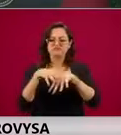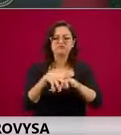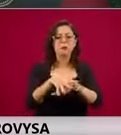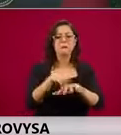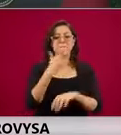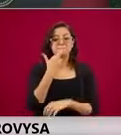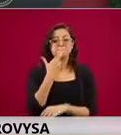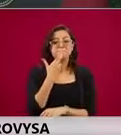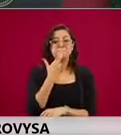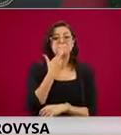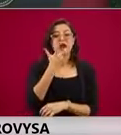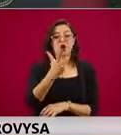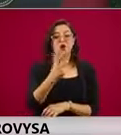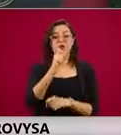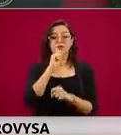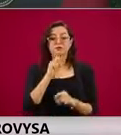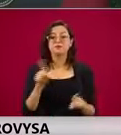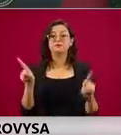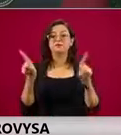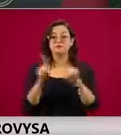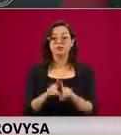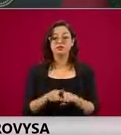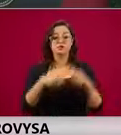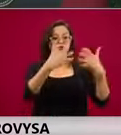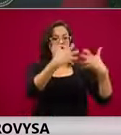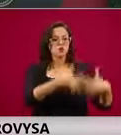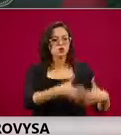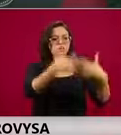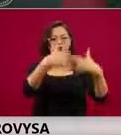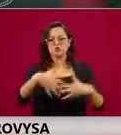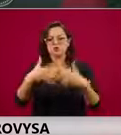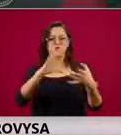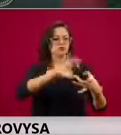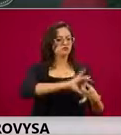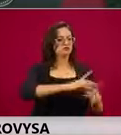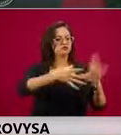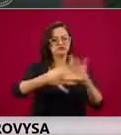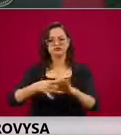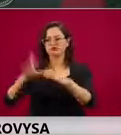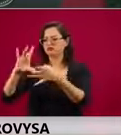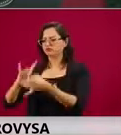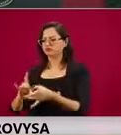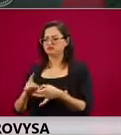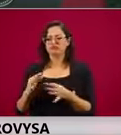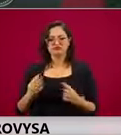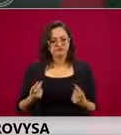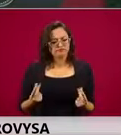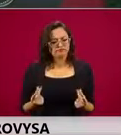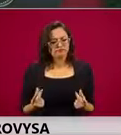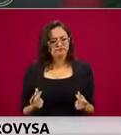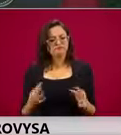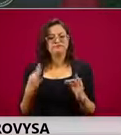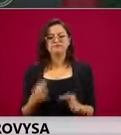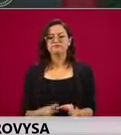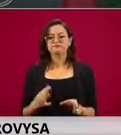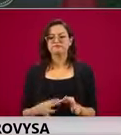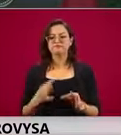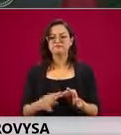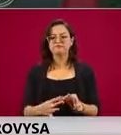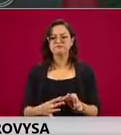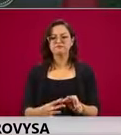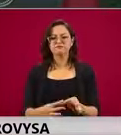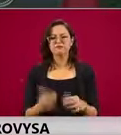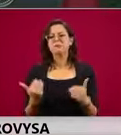el funcionamiento de las cadenas productivas para recuperar la presencia